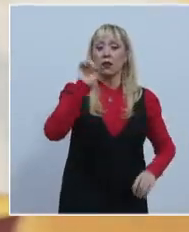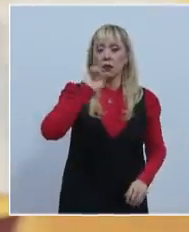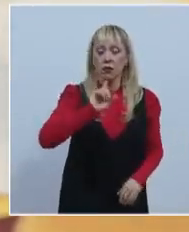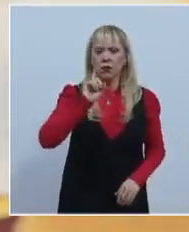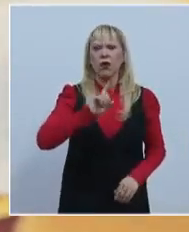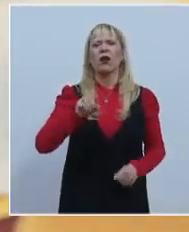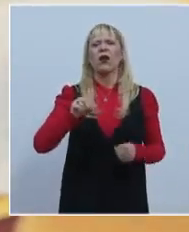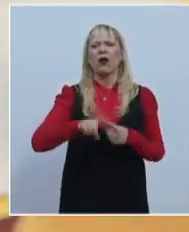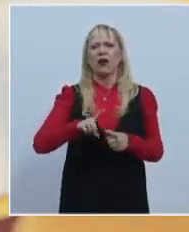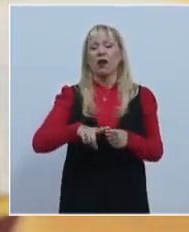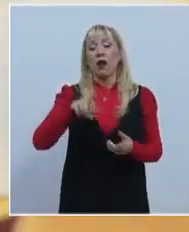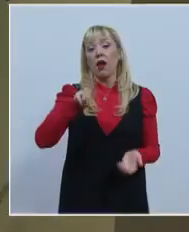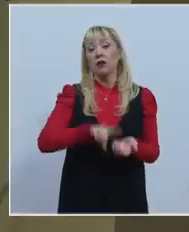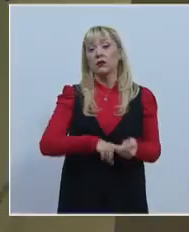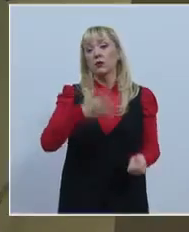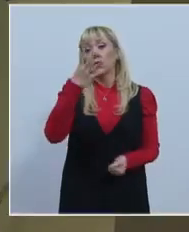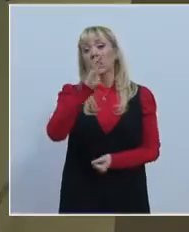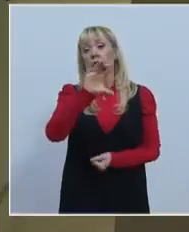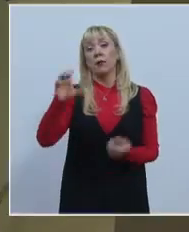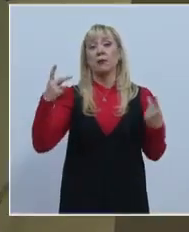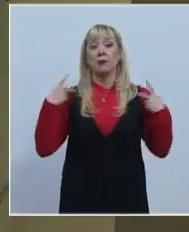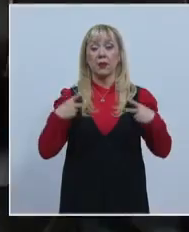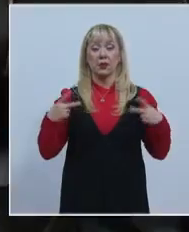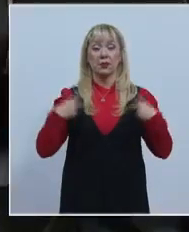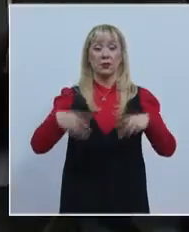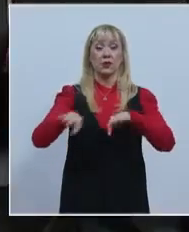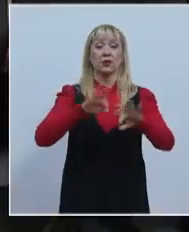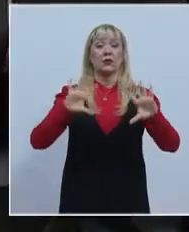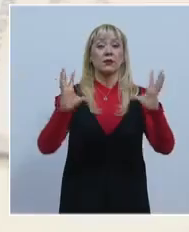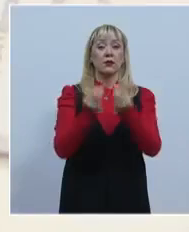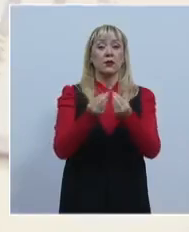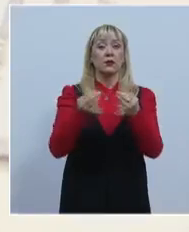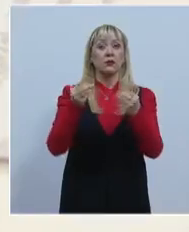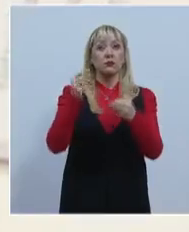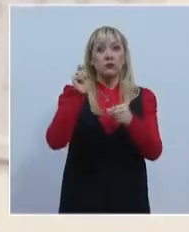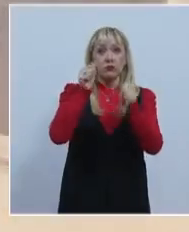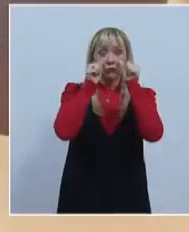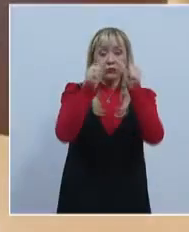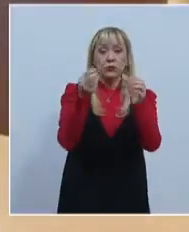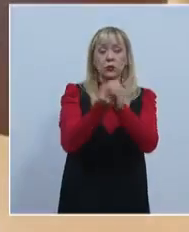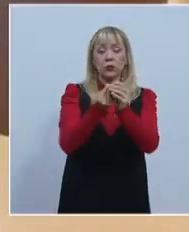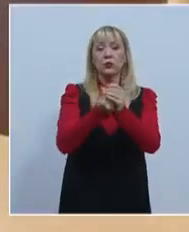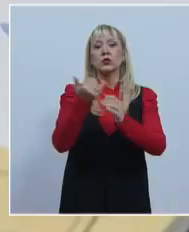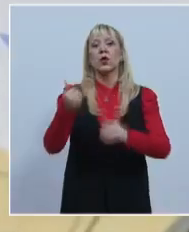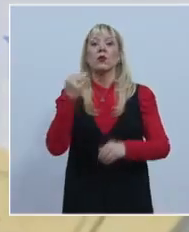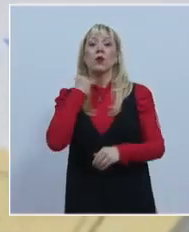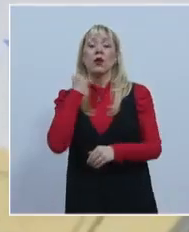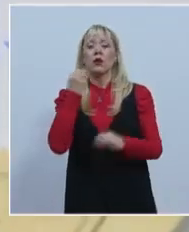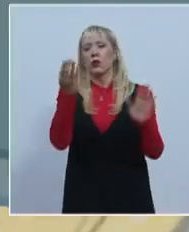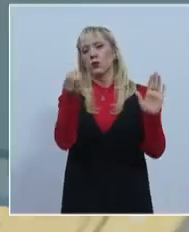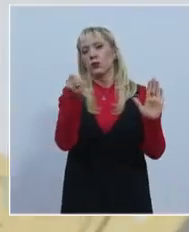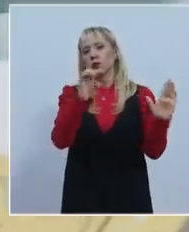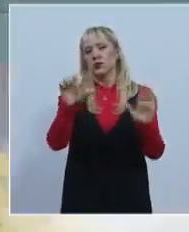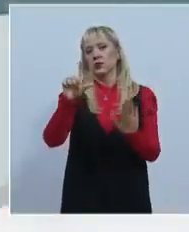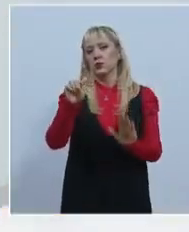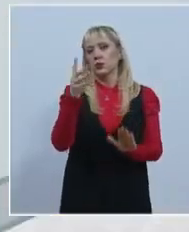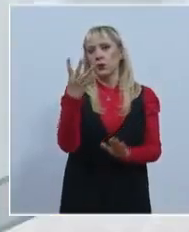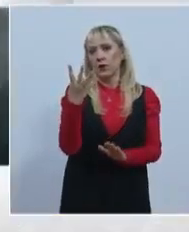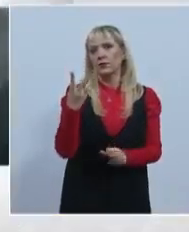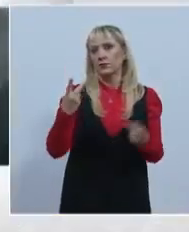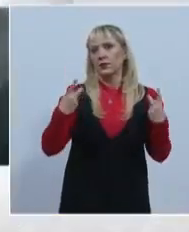participan 400 personas y en el de defensa penal 974.